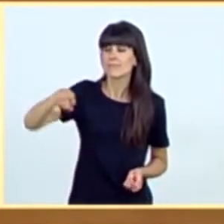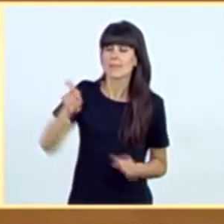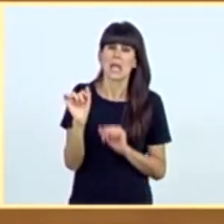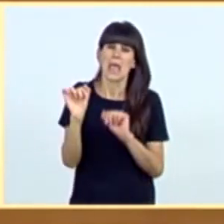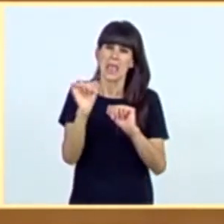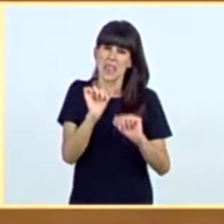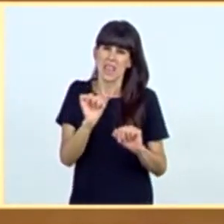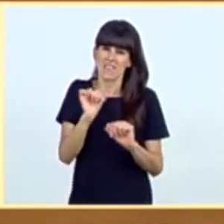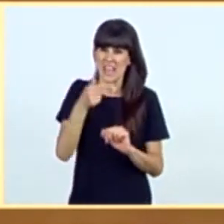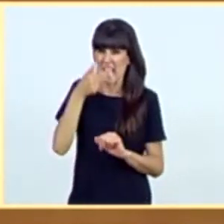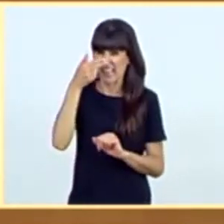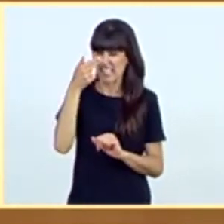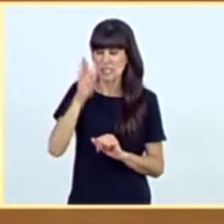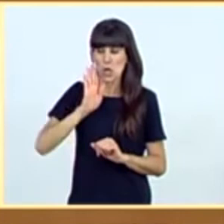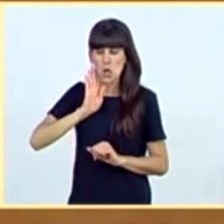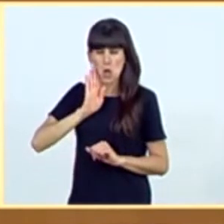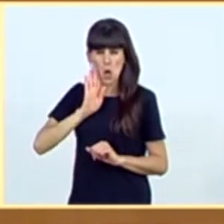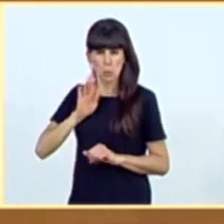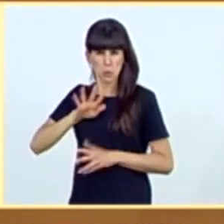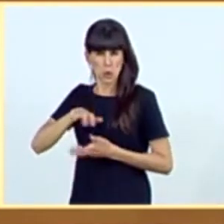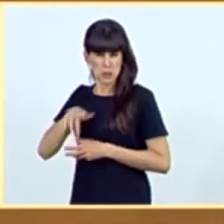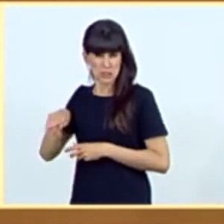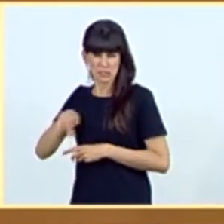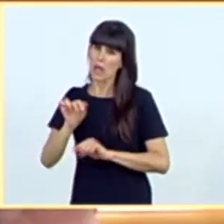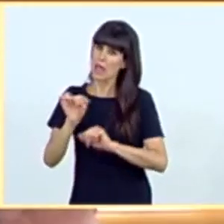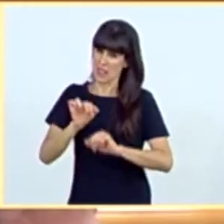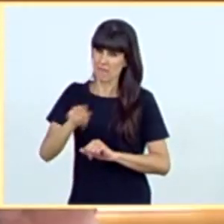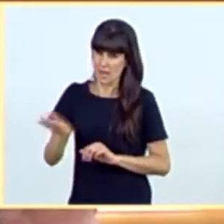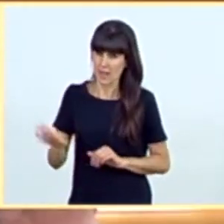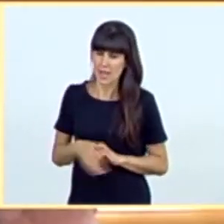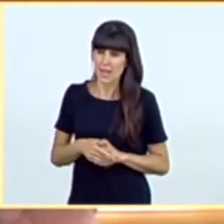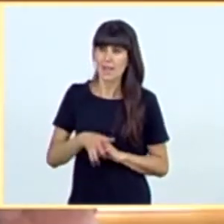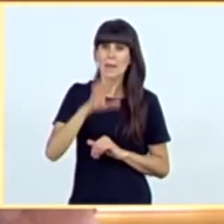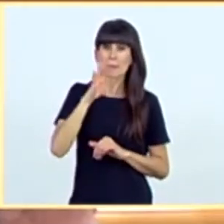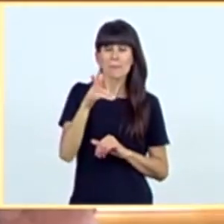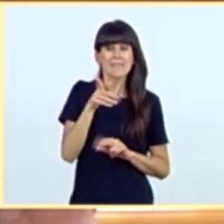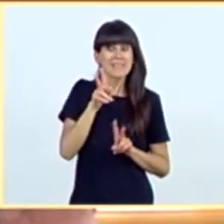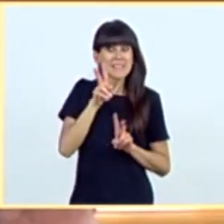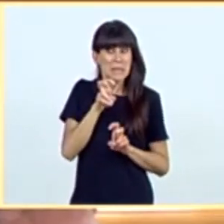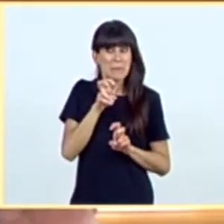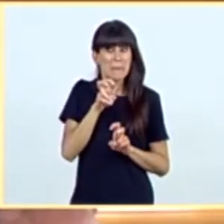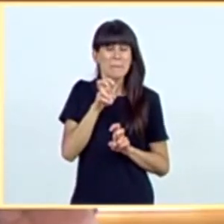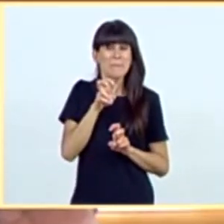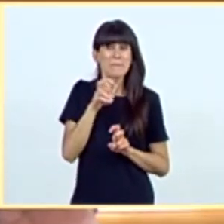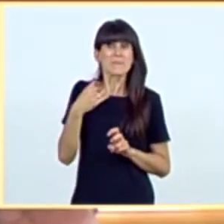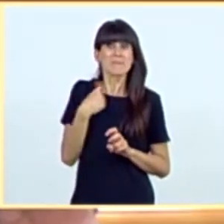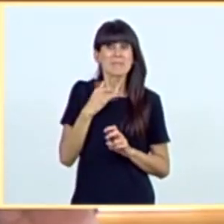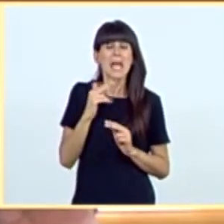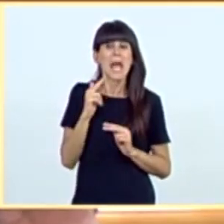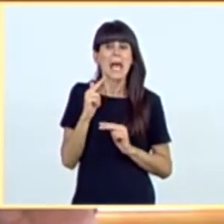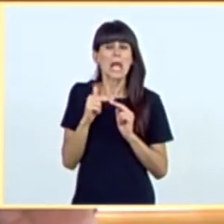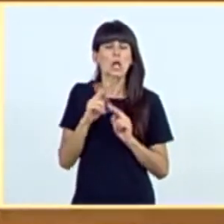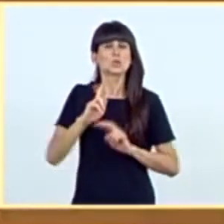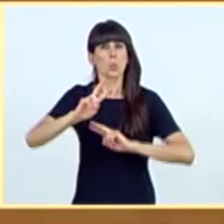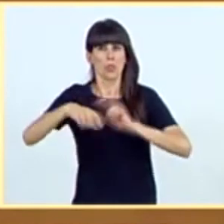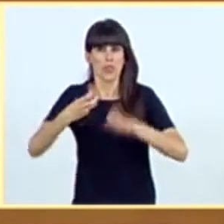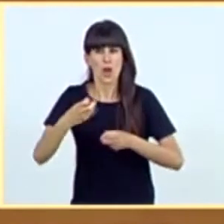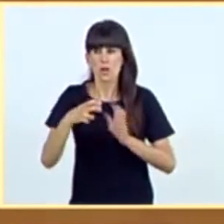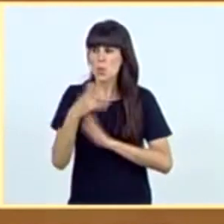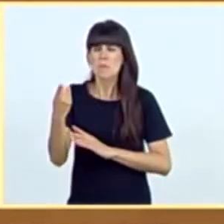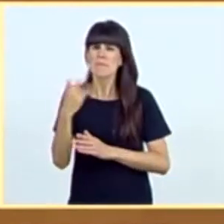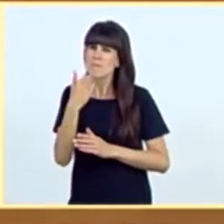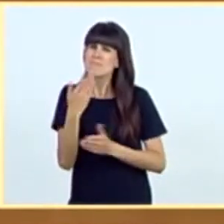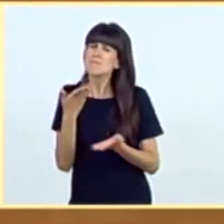defienden los intereses de los corruptos. En la Comisión de Reconstrucción, señorías, su partido no hizo una sola